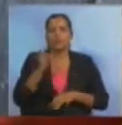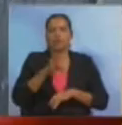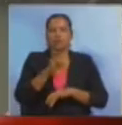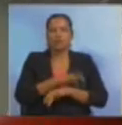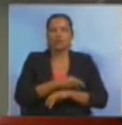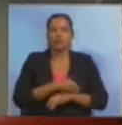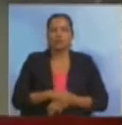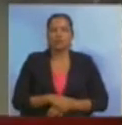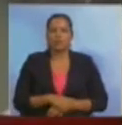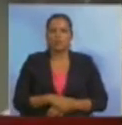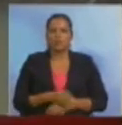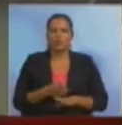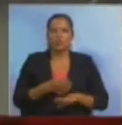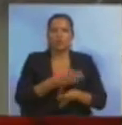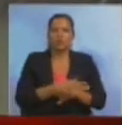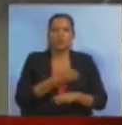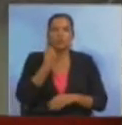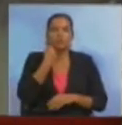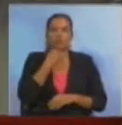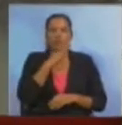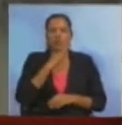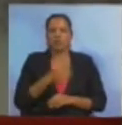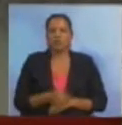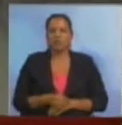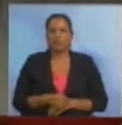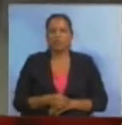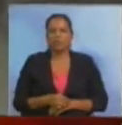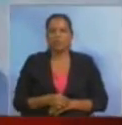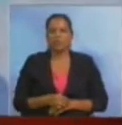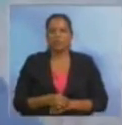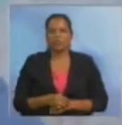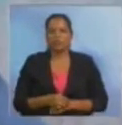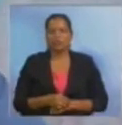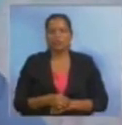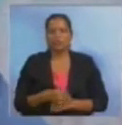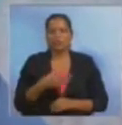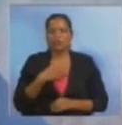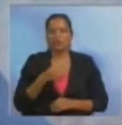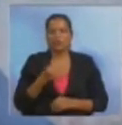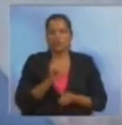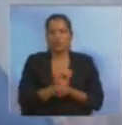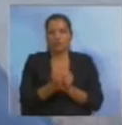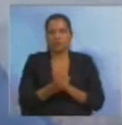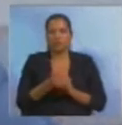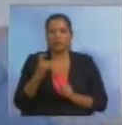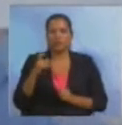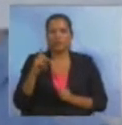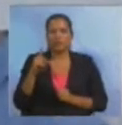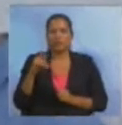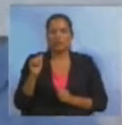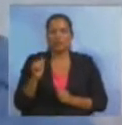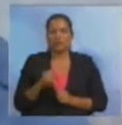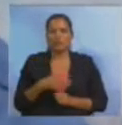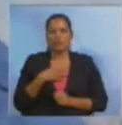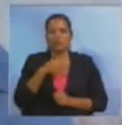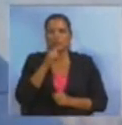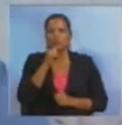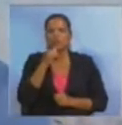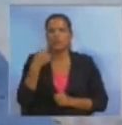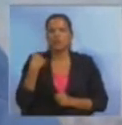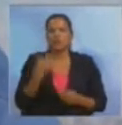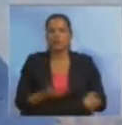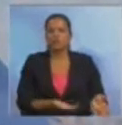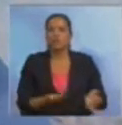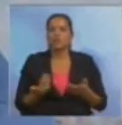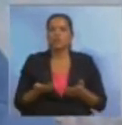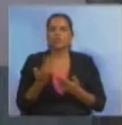presentan larvas, antes de que enfermedades vectoriales se proliferen. Y estamos con el problema del Zika. Esta agua debería estarse